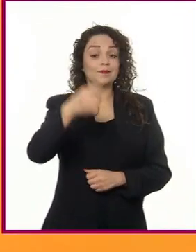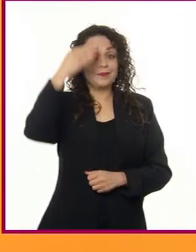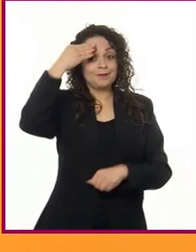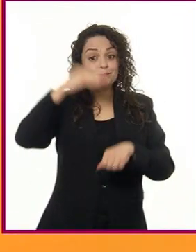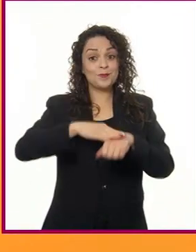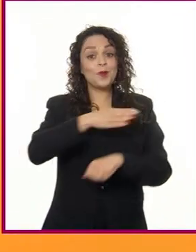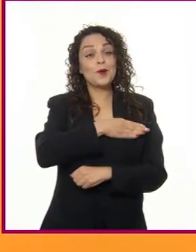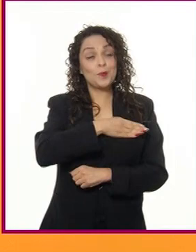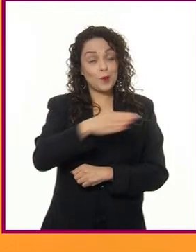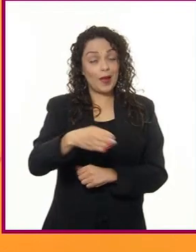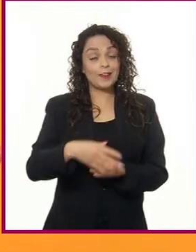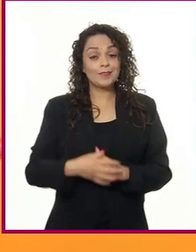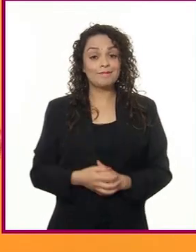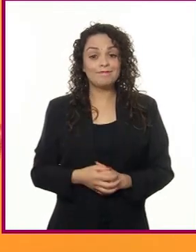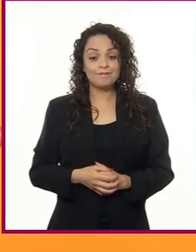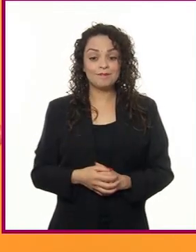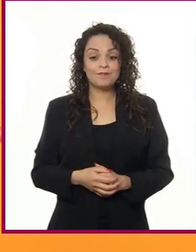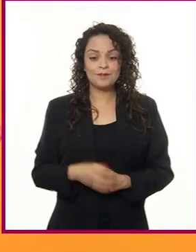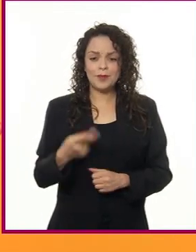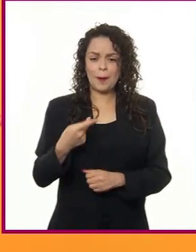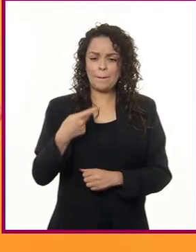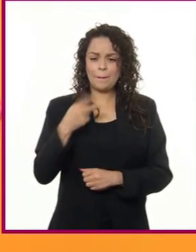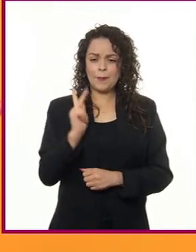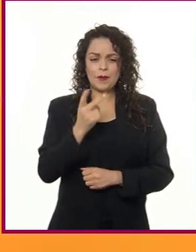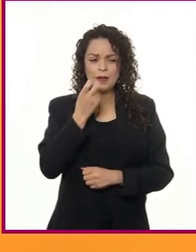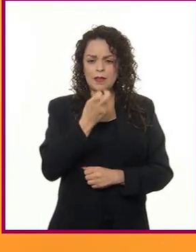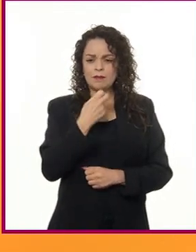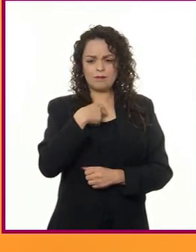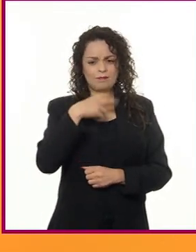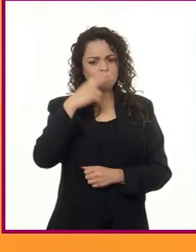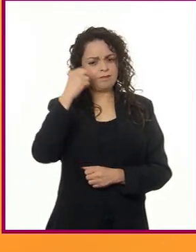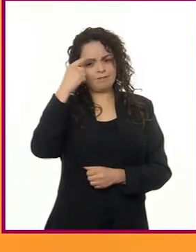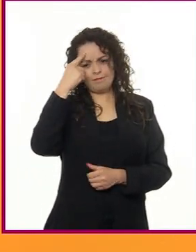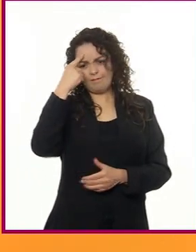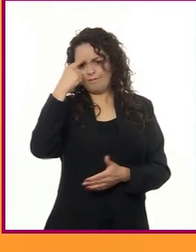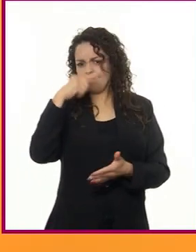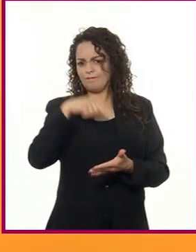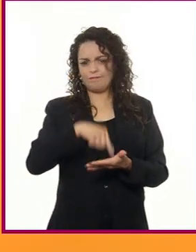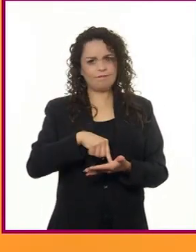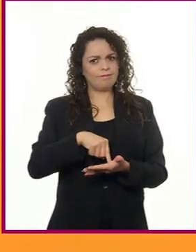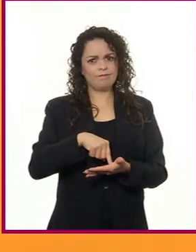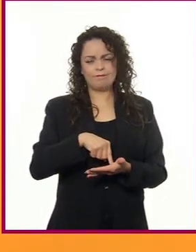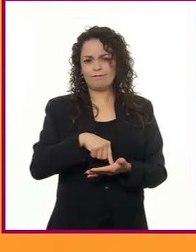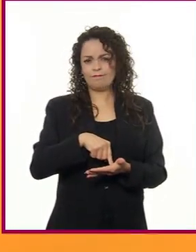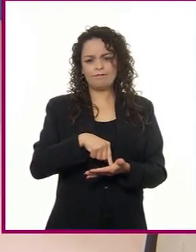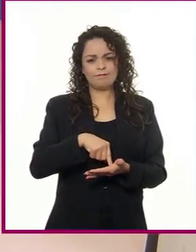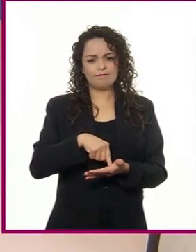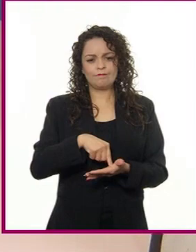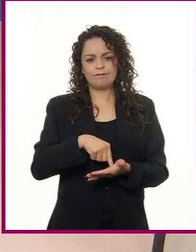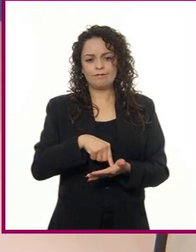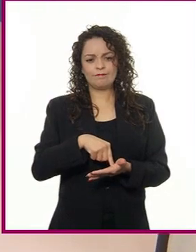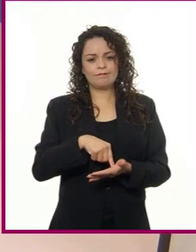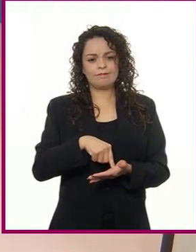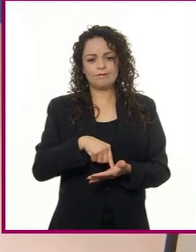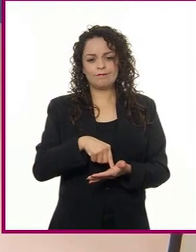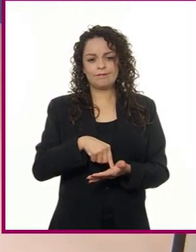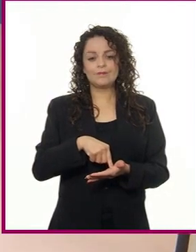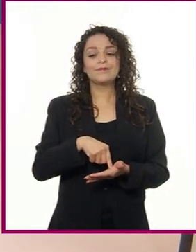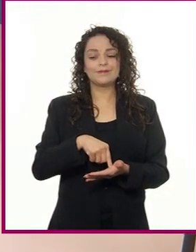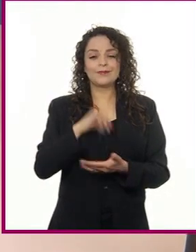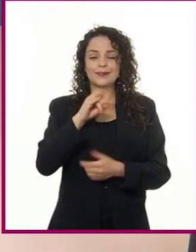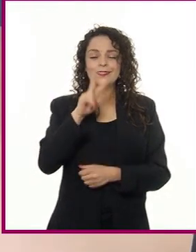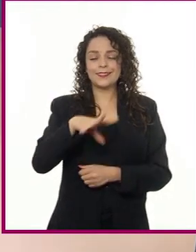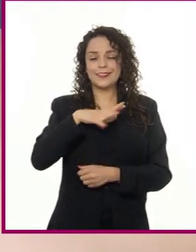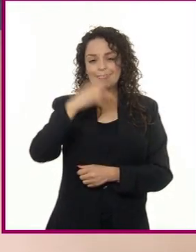tienes, maestro! Pero no te creo eso de si mal no recuerdo. Tienes toda la